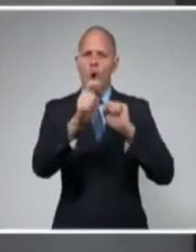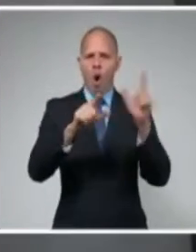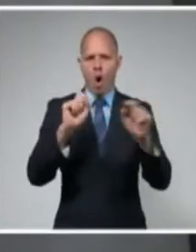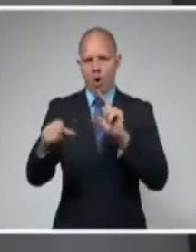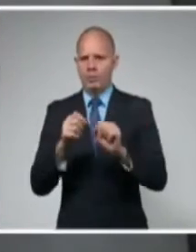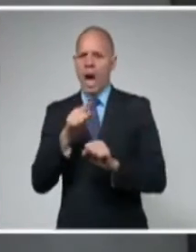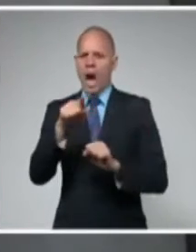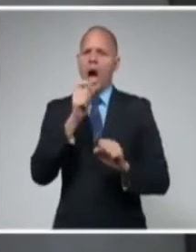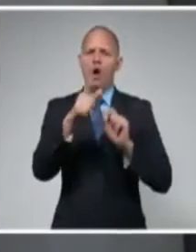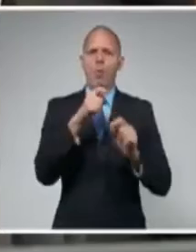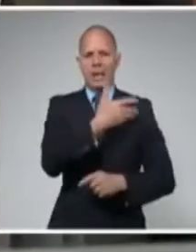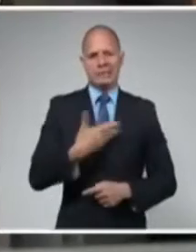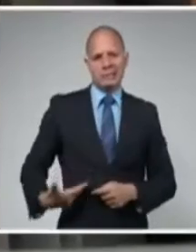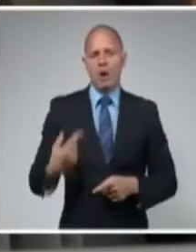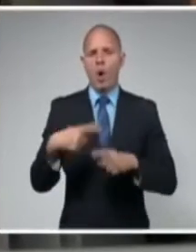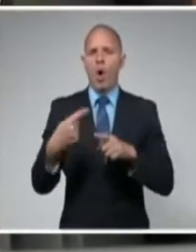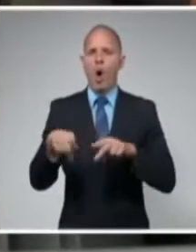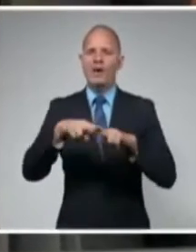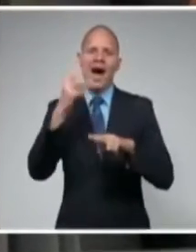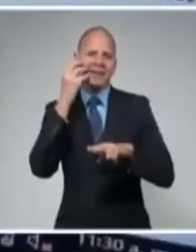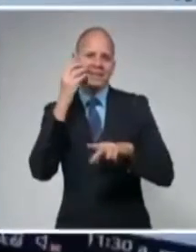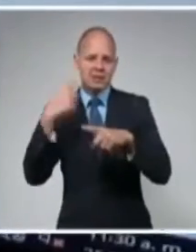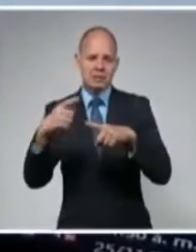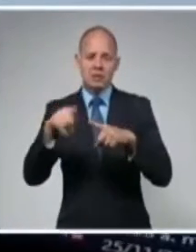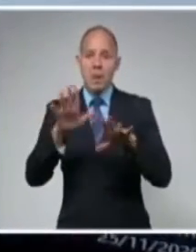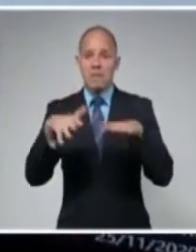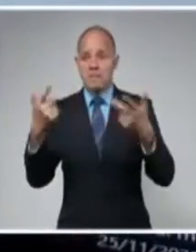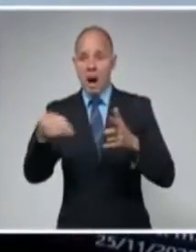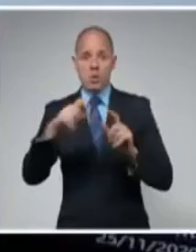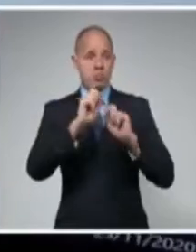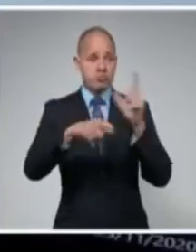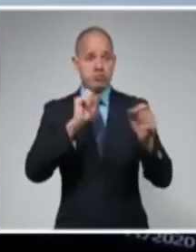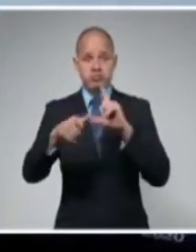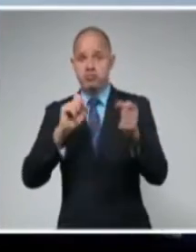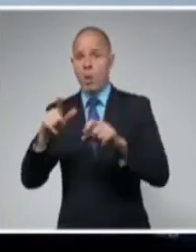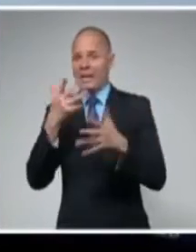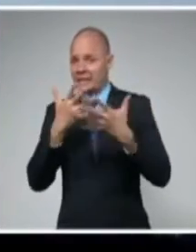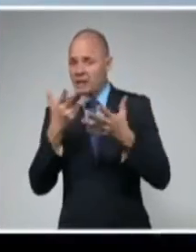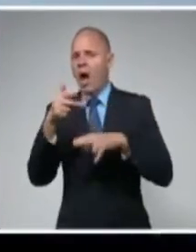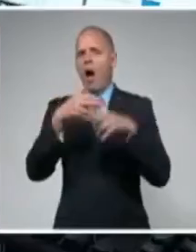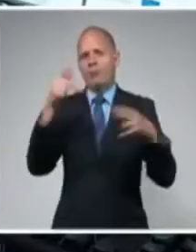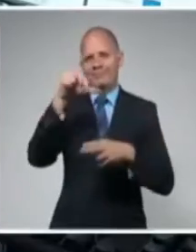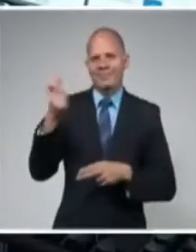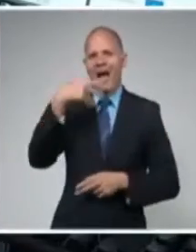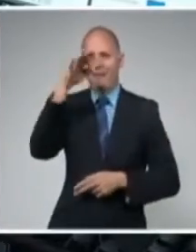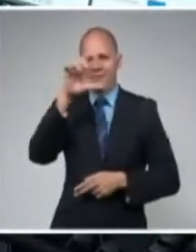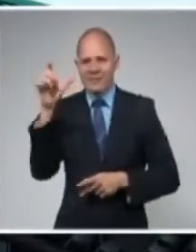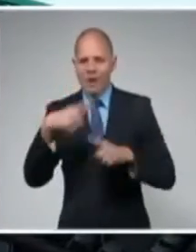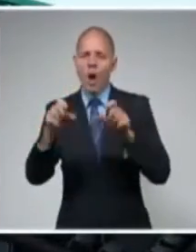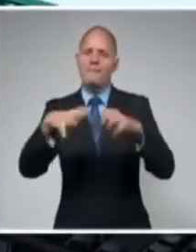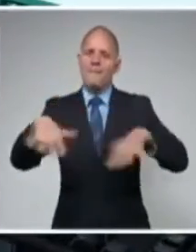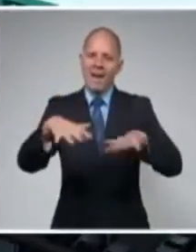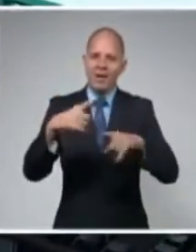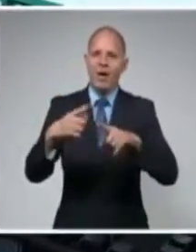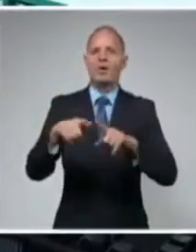la cerveza y la harina de trigo se encuentran entre los más demandados por servicios de restaurante, cafetería, bar, panadero y